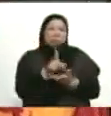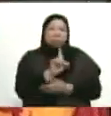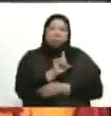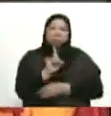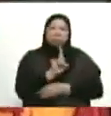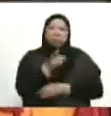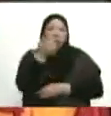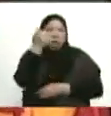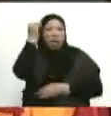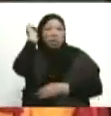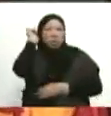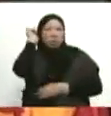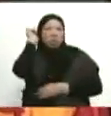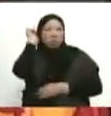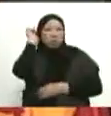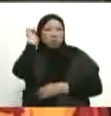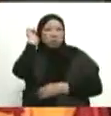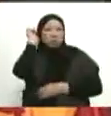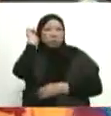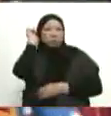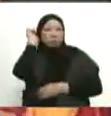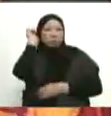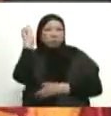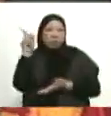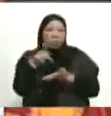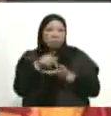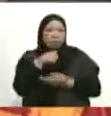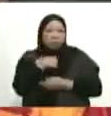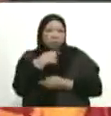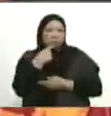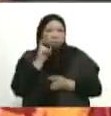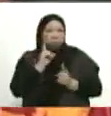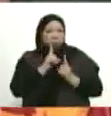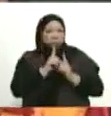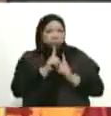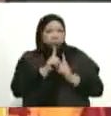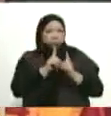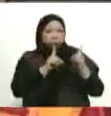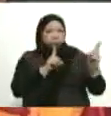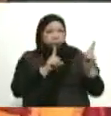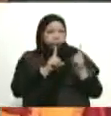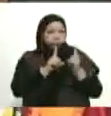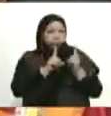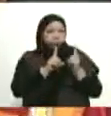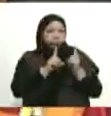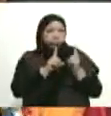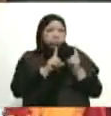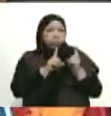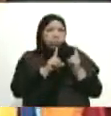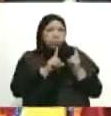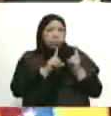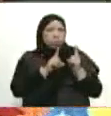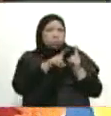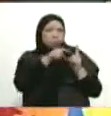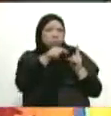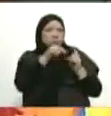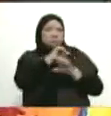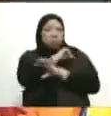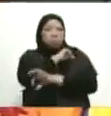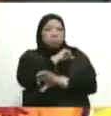puede venir. Ahora, si alguien se le acerca a ella, ella va a decir, se me acercó un